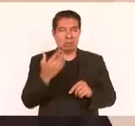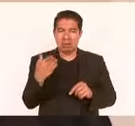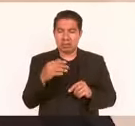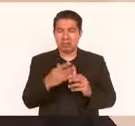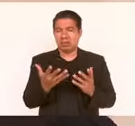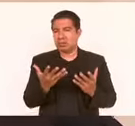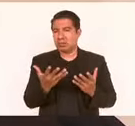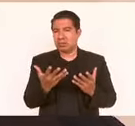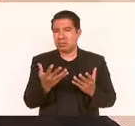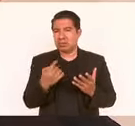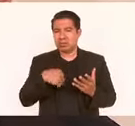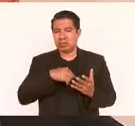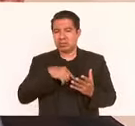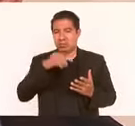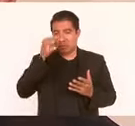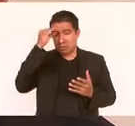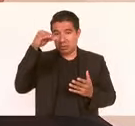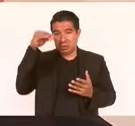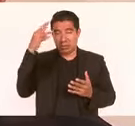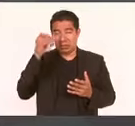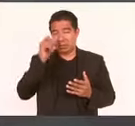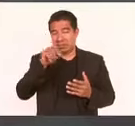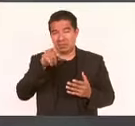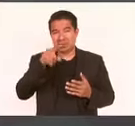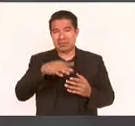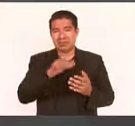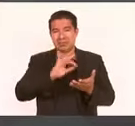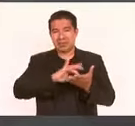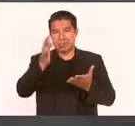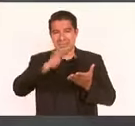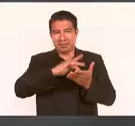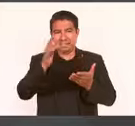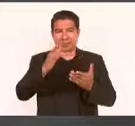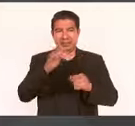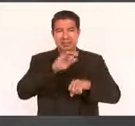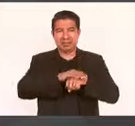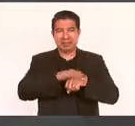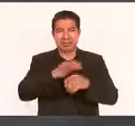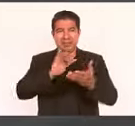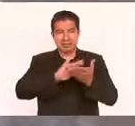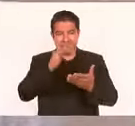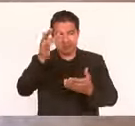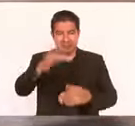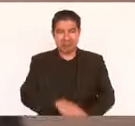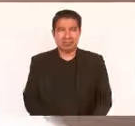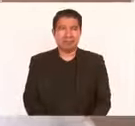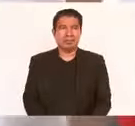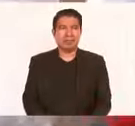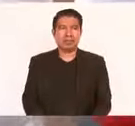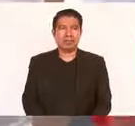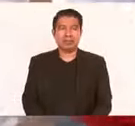no olvidar aquellos tiempos. Muchas gracias, amigas y amigos.